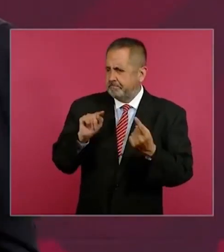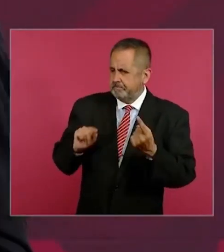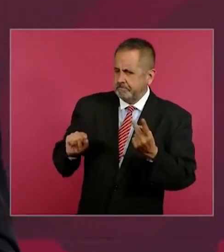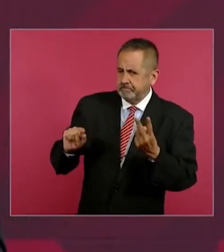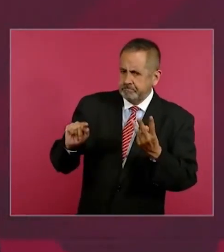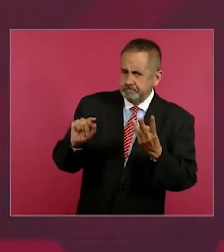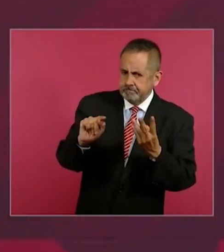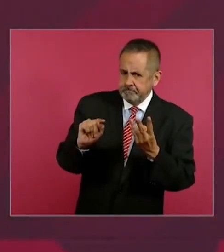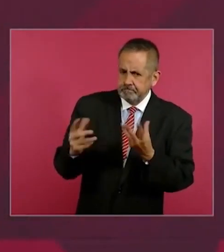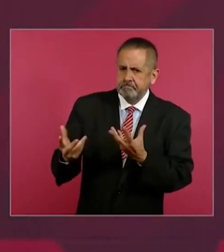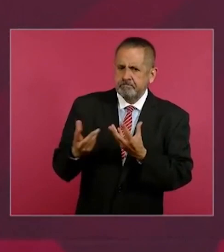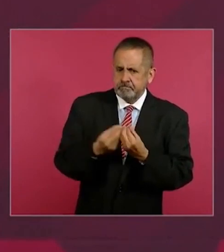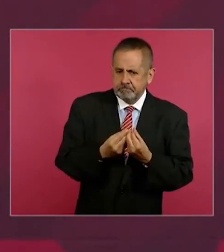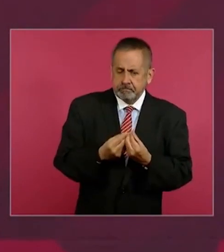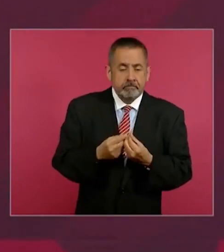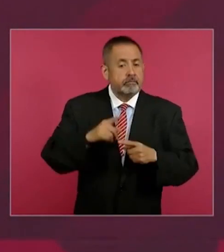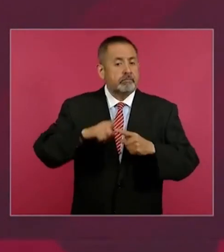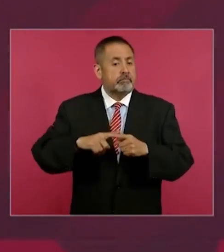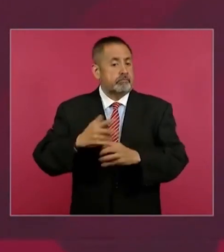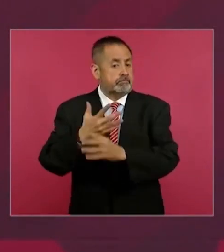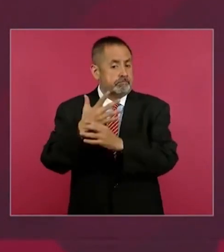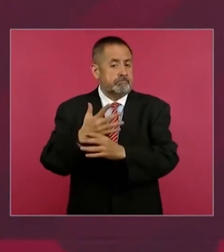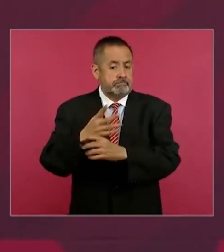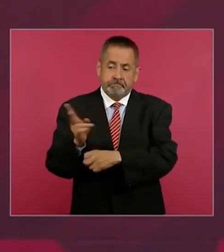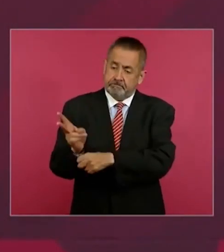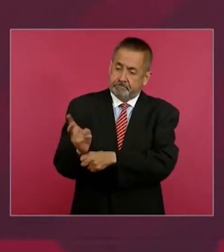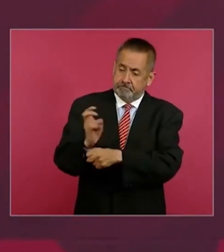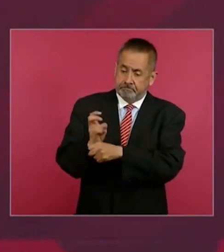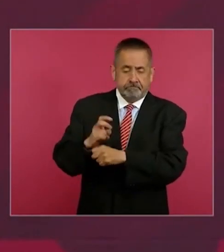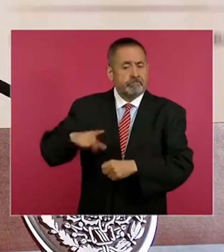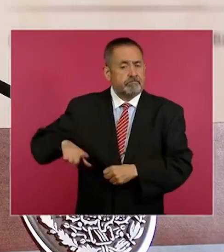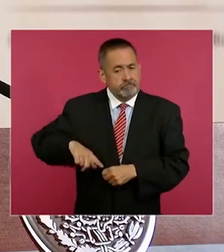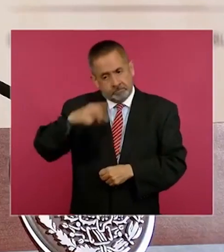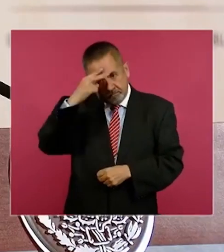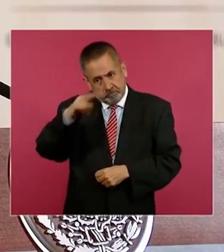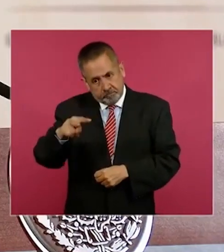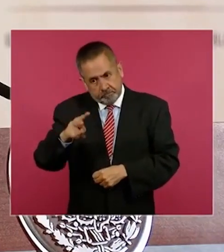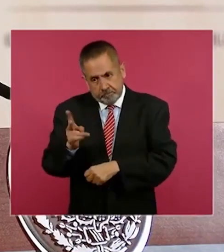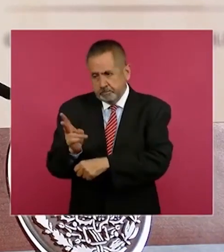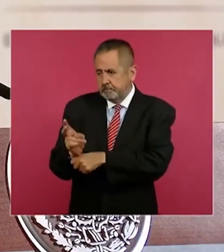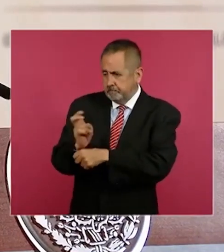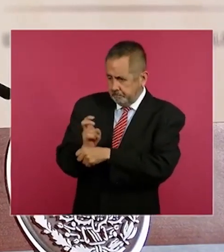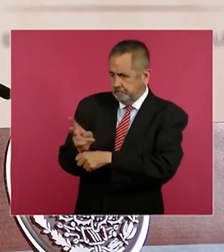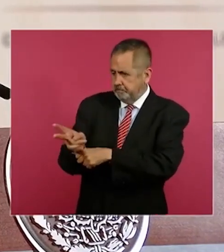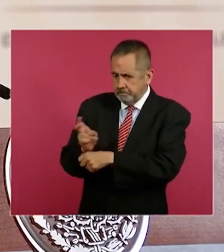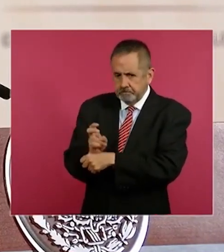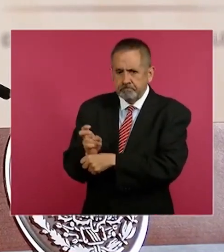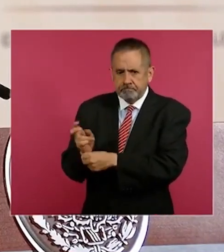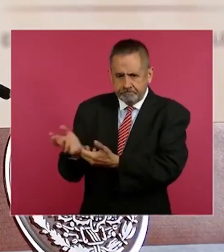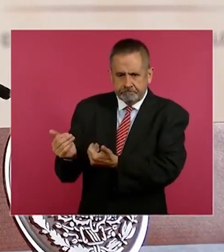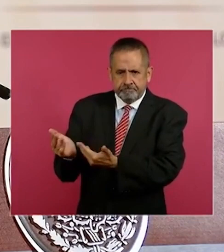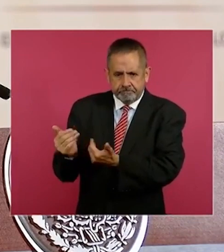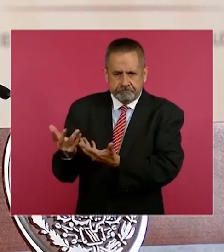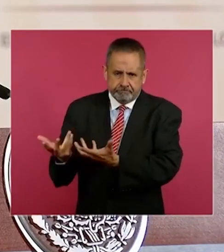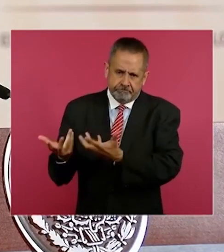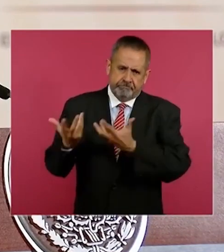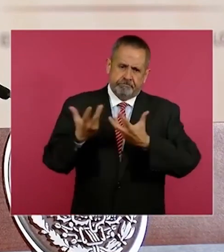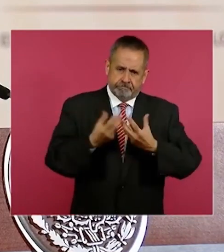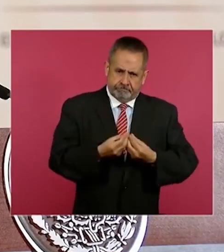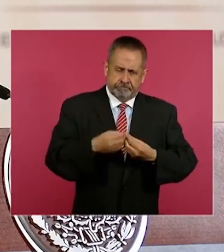pa una invitación del gobierno de México a los gobiernos de